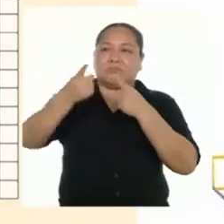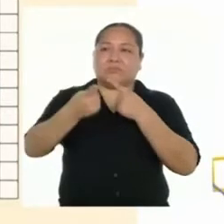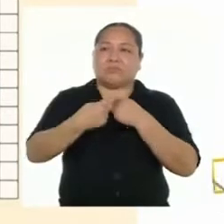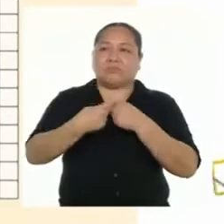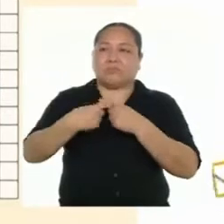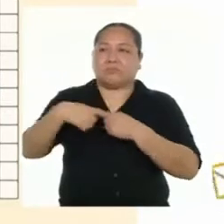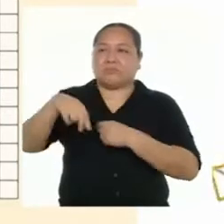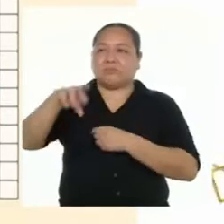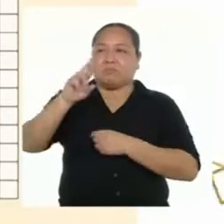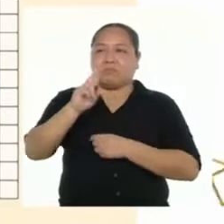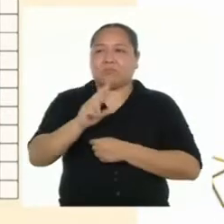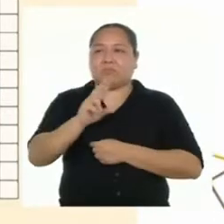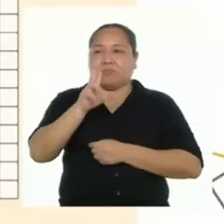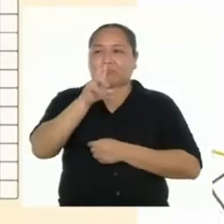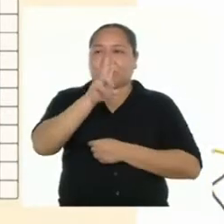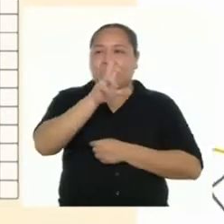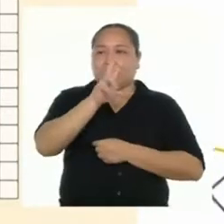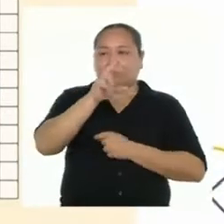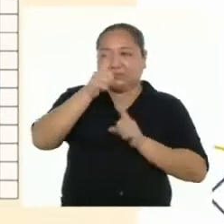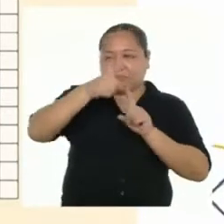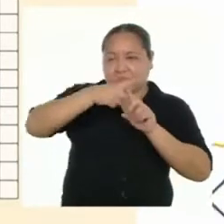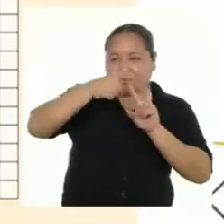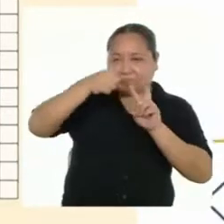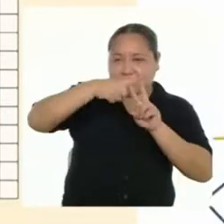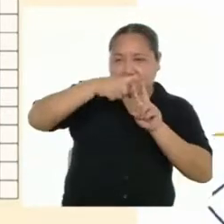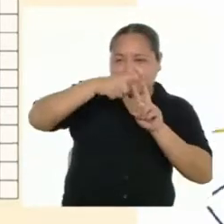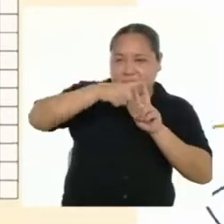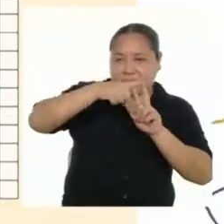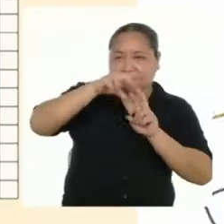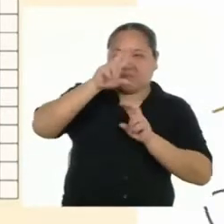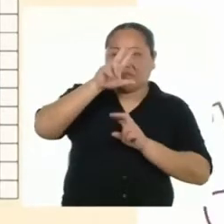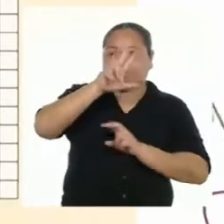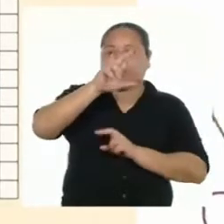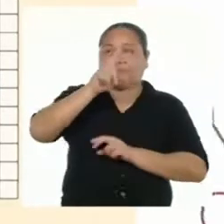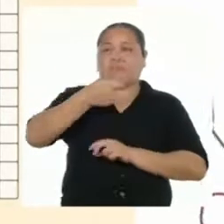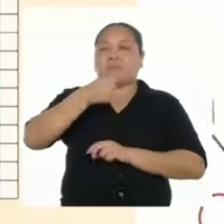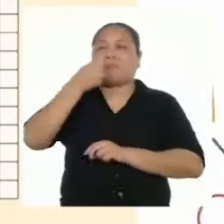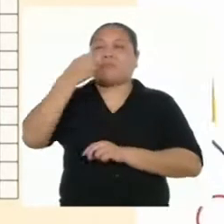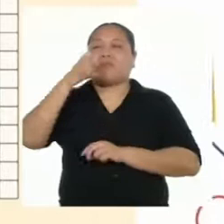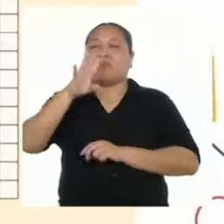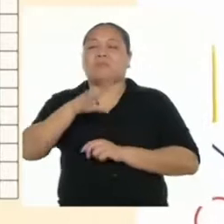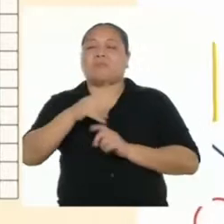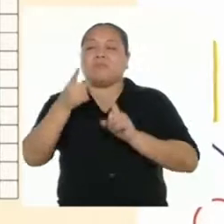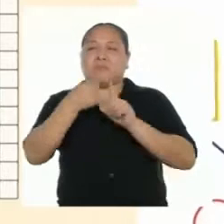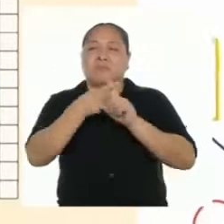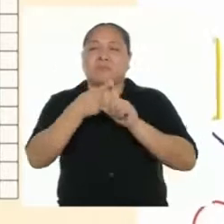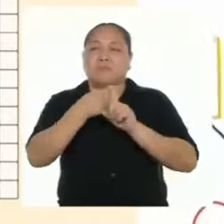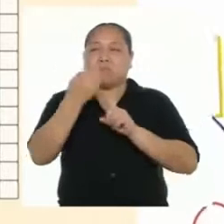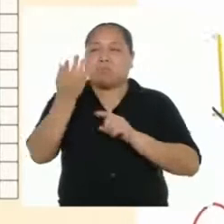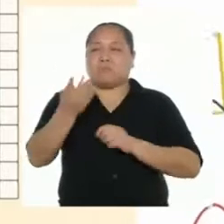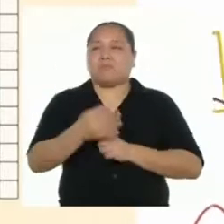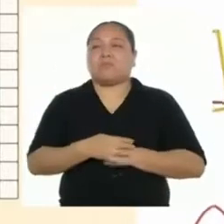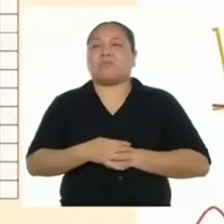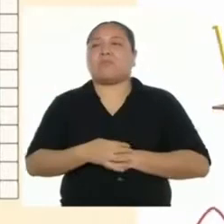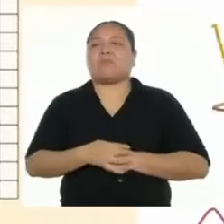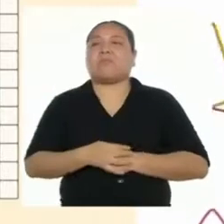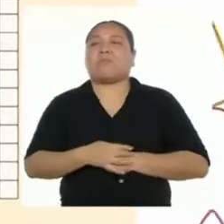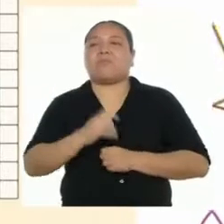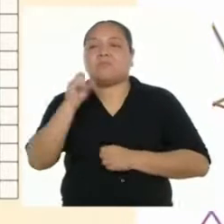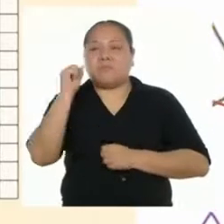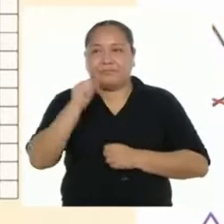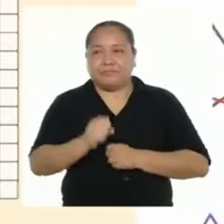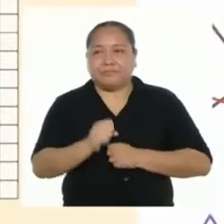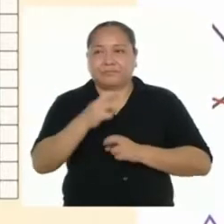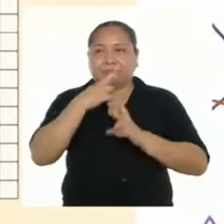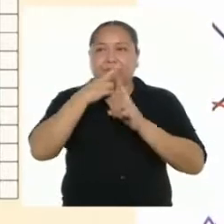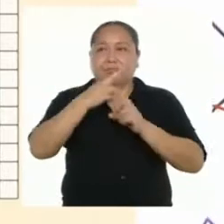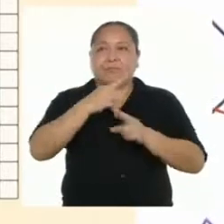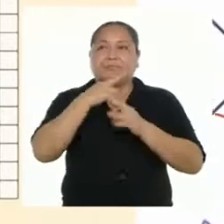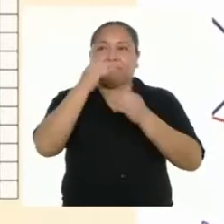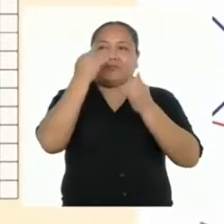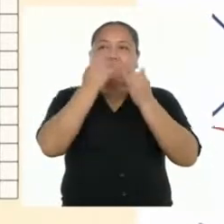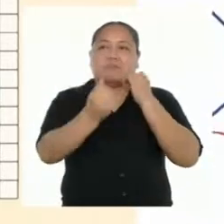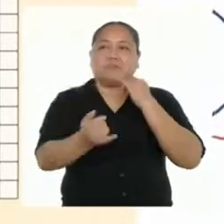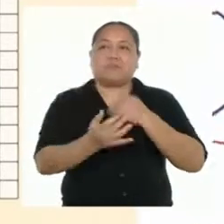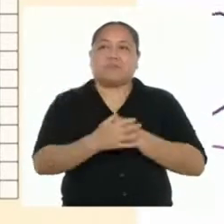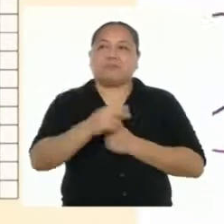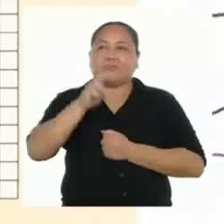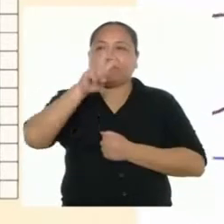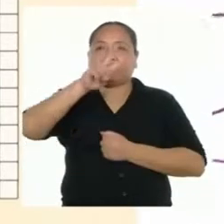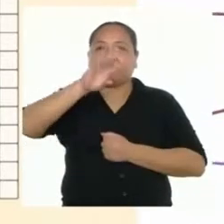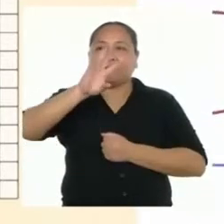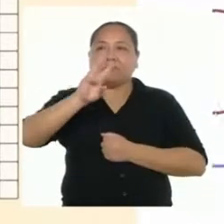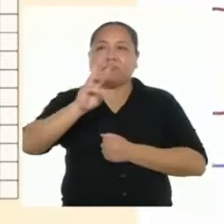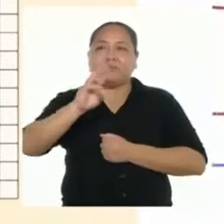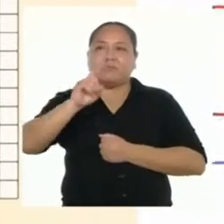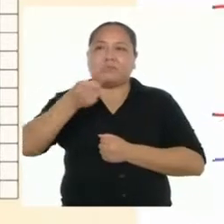valía 3,14. Así que tendríamos que multiplicar todo eso. Sí, correcto. ¿Y el resultado final sería?